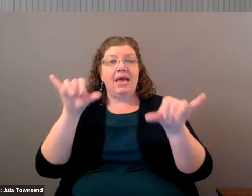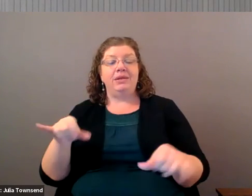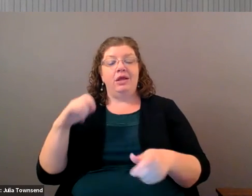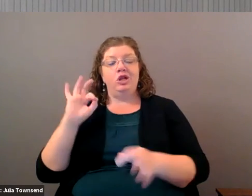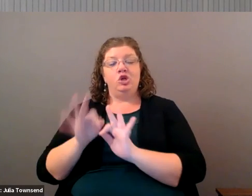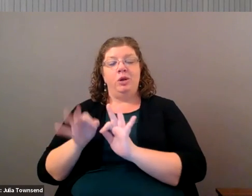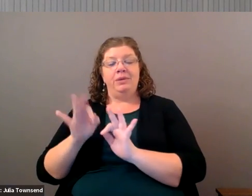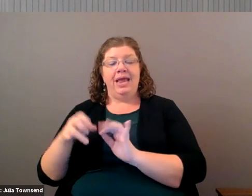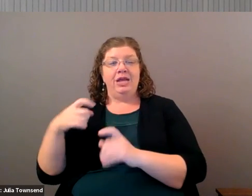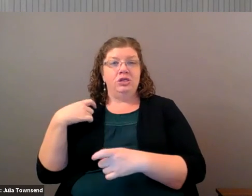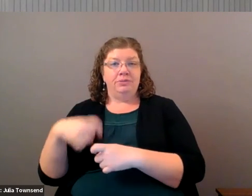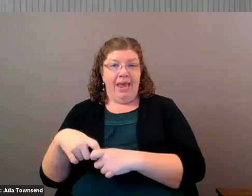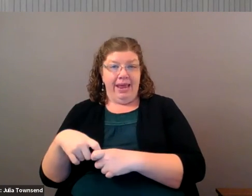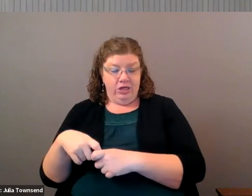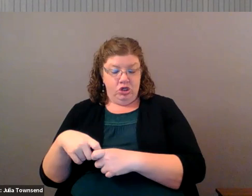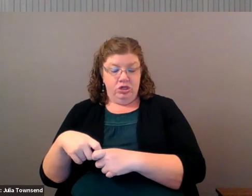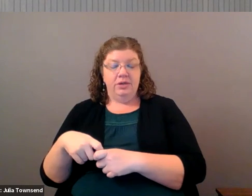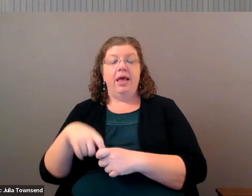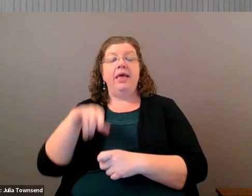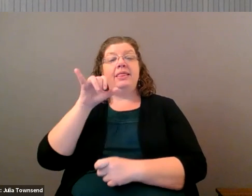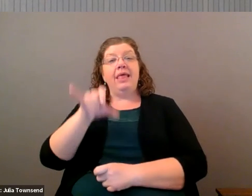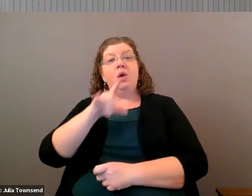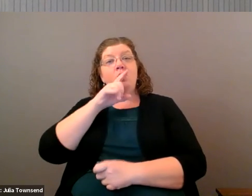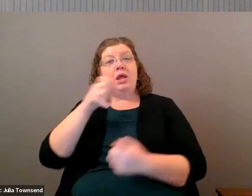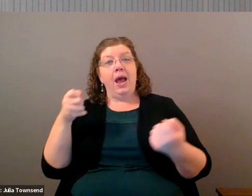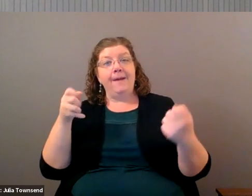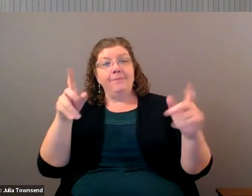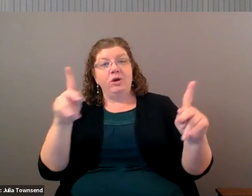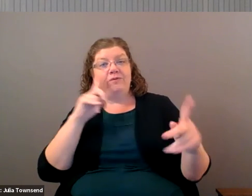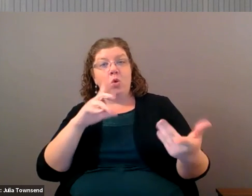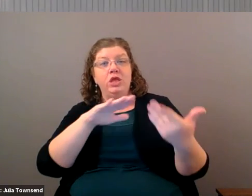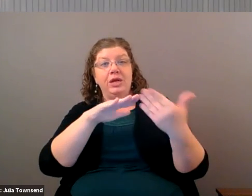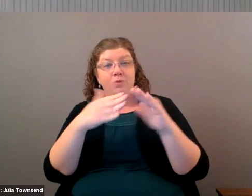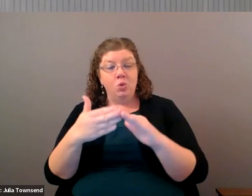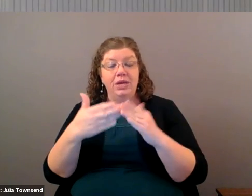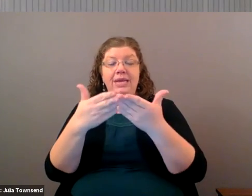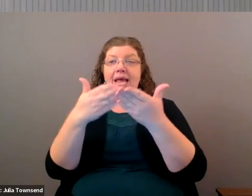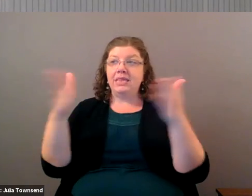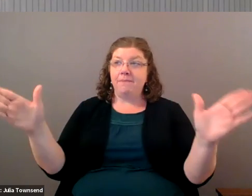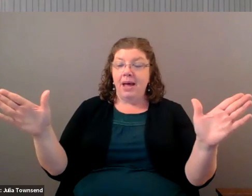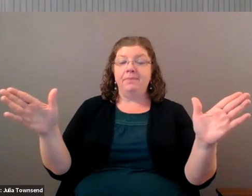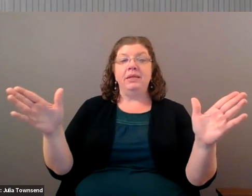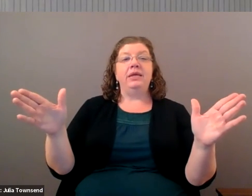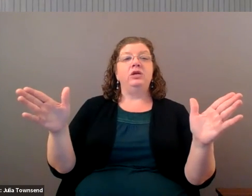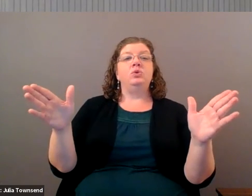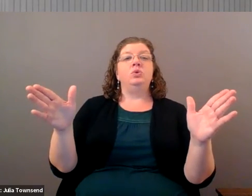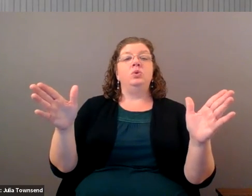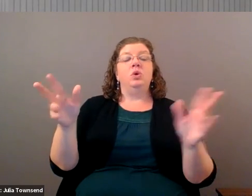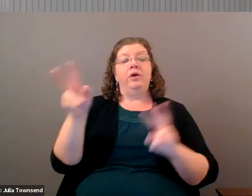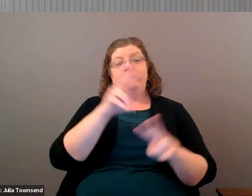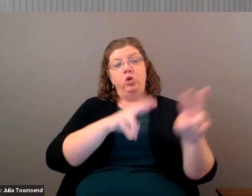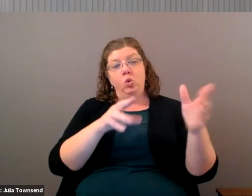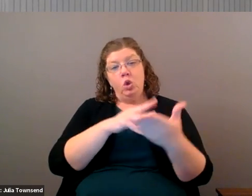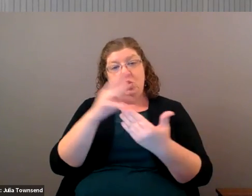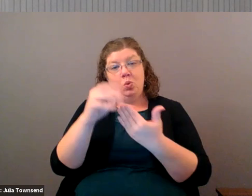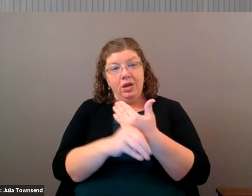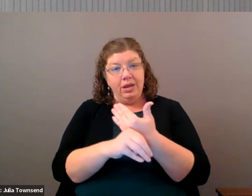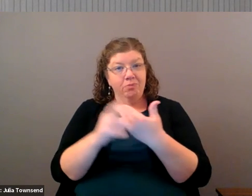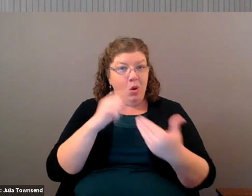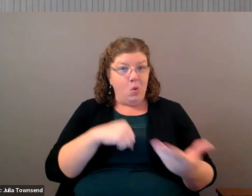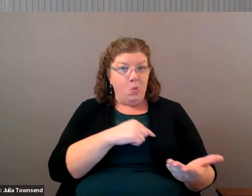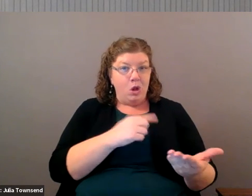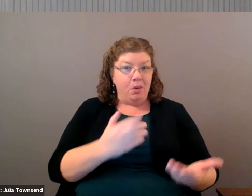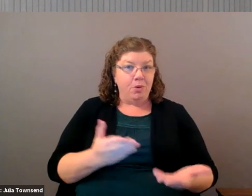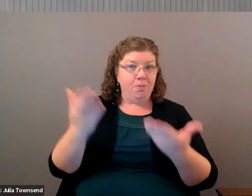al español. Y esto realmente es la oportunidad para la comunidad y el público para que miren el programa académico que estamos proponiendo para